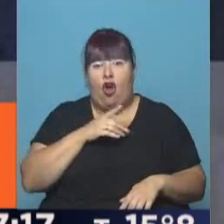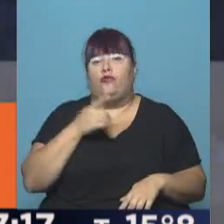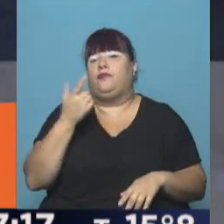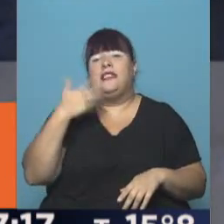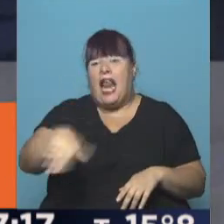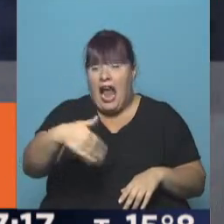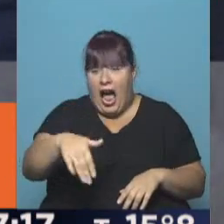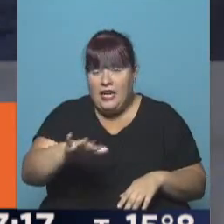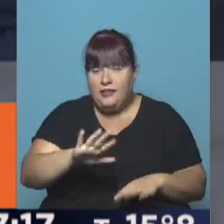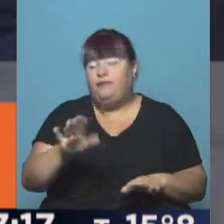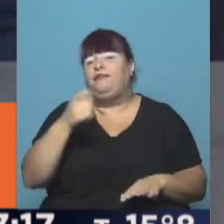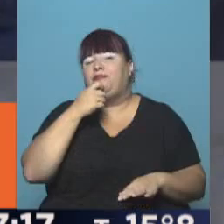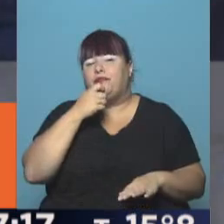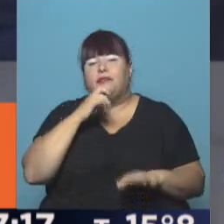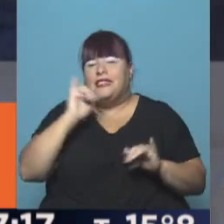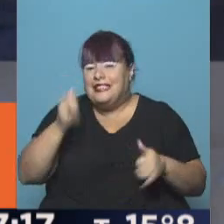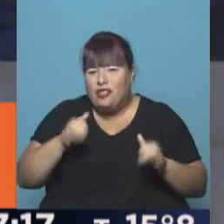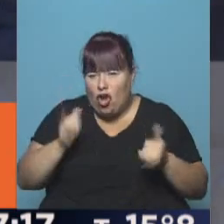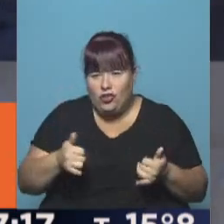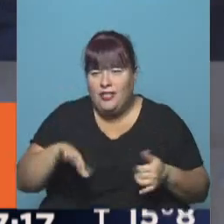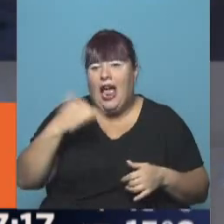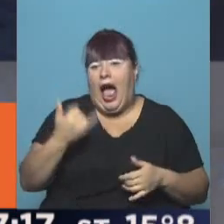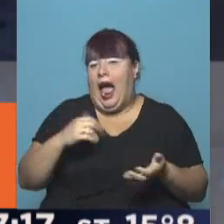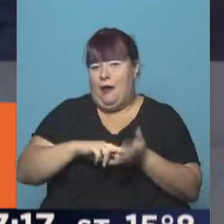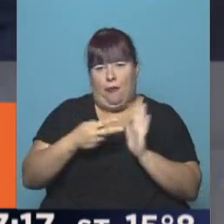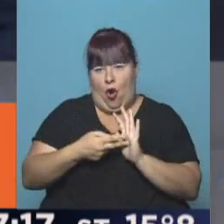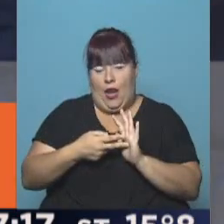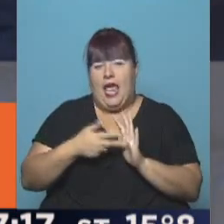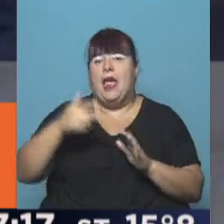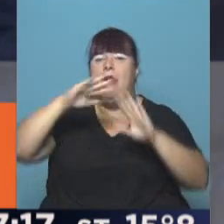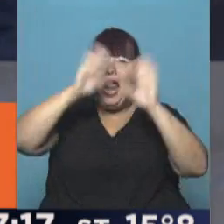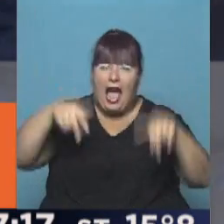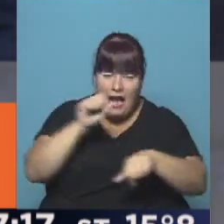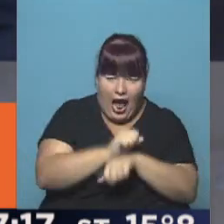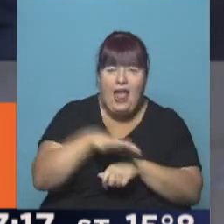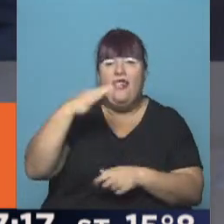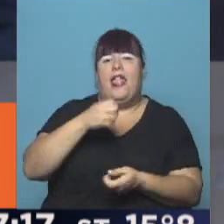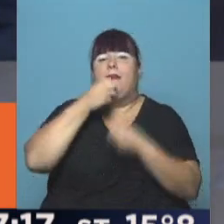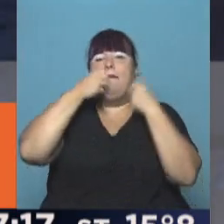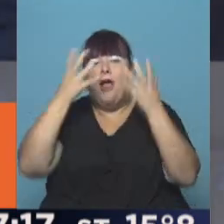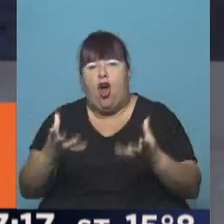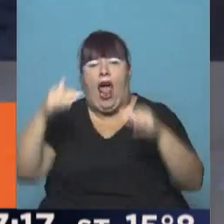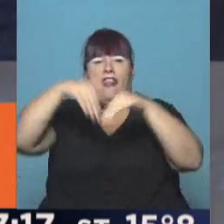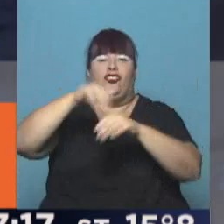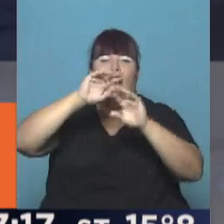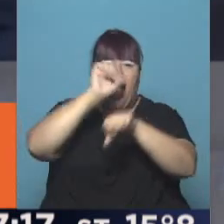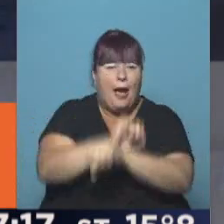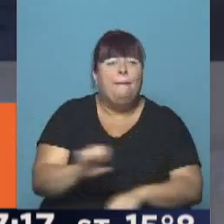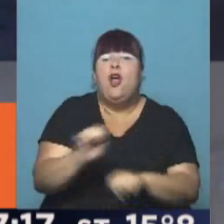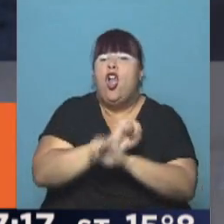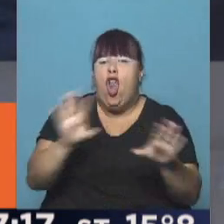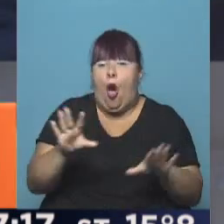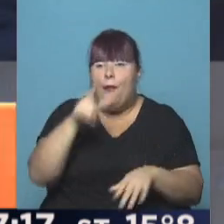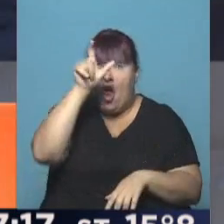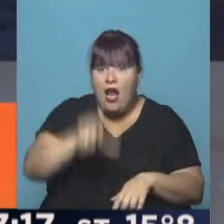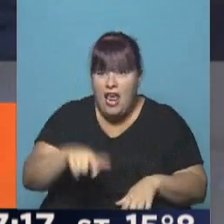calle, digamos, sin duda que tenemos problemas en el servicio penitenciario, que tenemos que mejorar las cárceles, pero lo peor que nos puede pasar